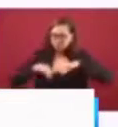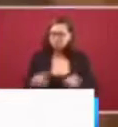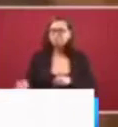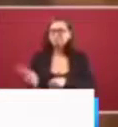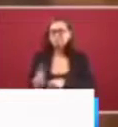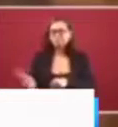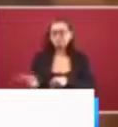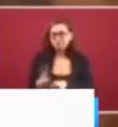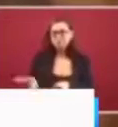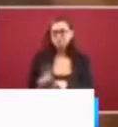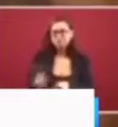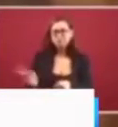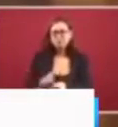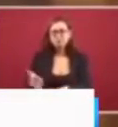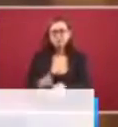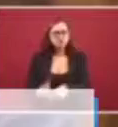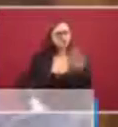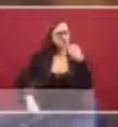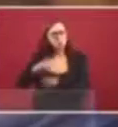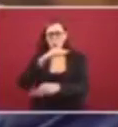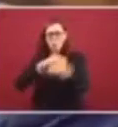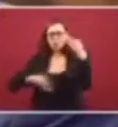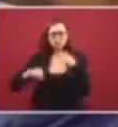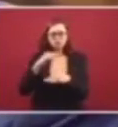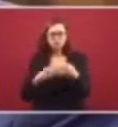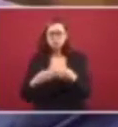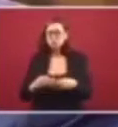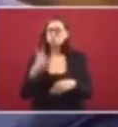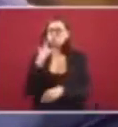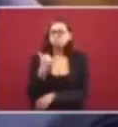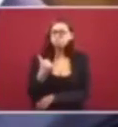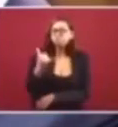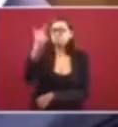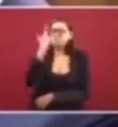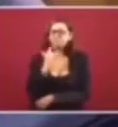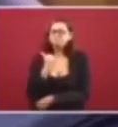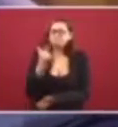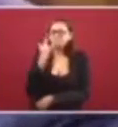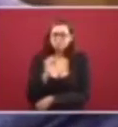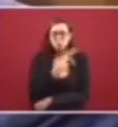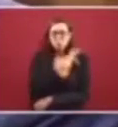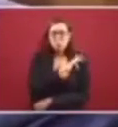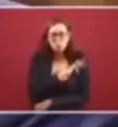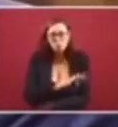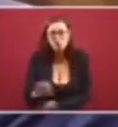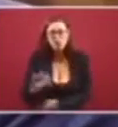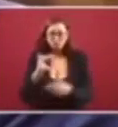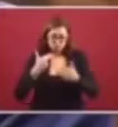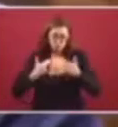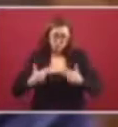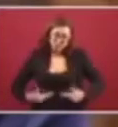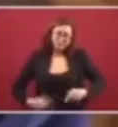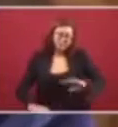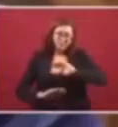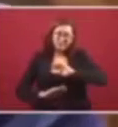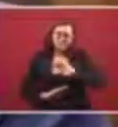los mismos. Y ninguna de estas condiciones reúne el discurso, porque más bien es un mensaje